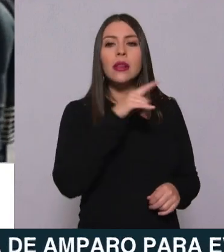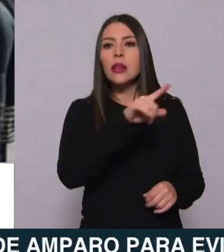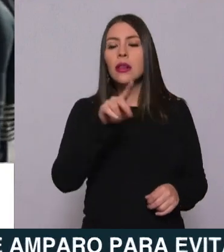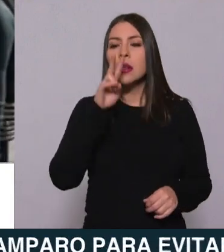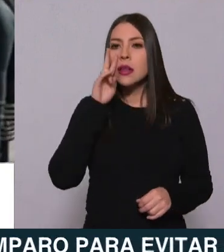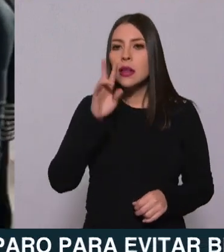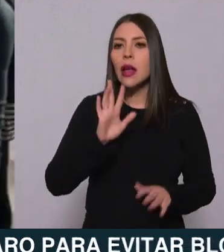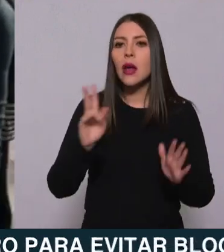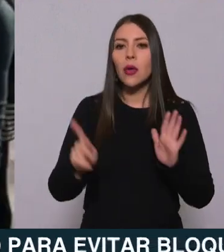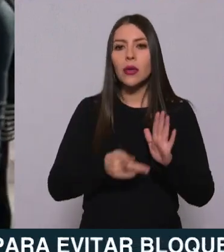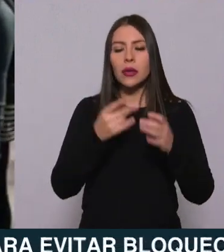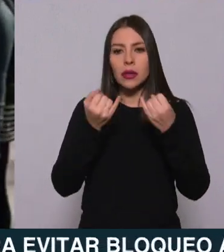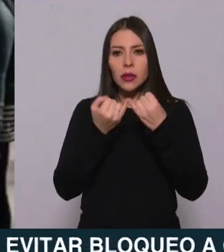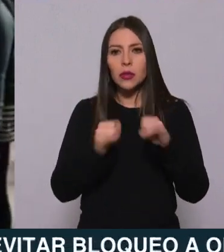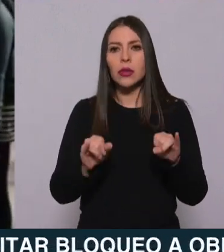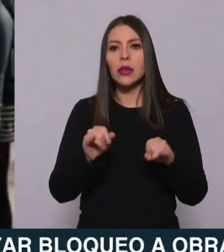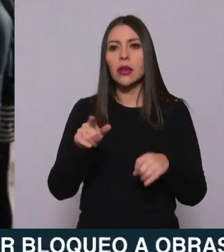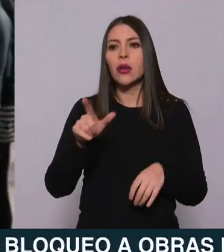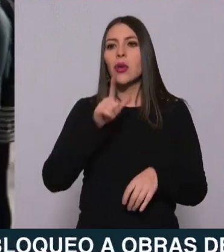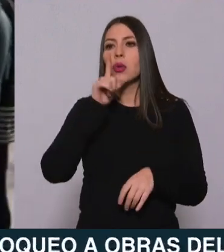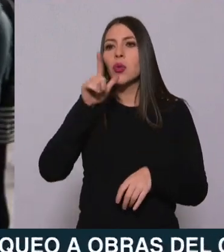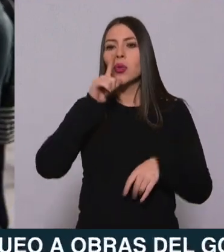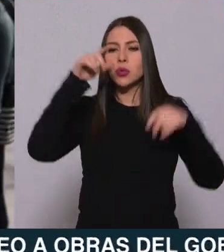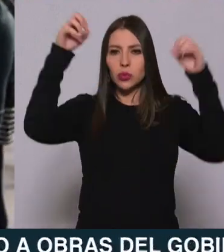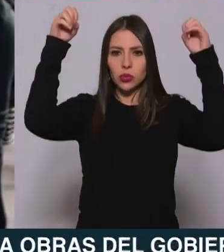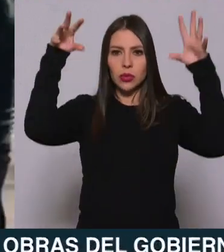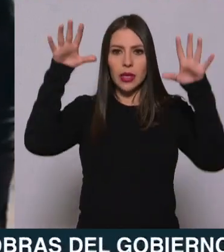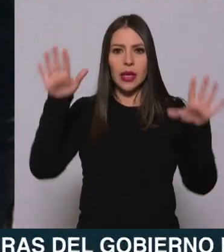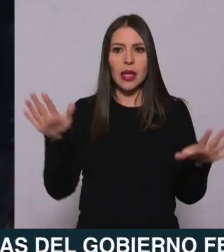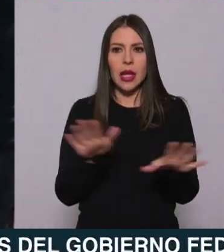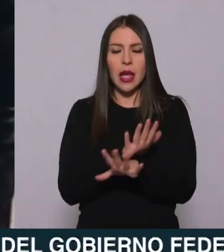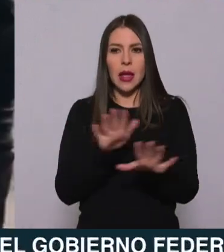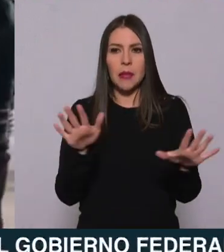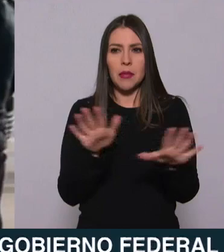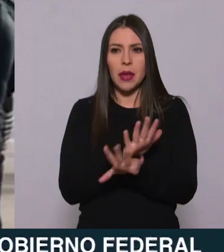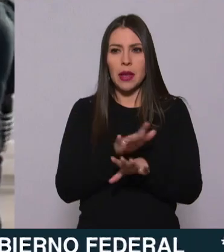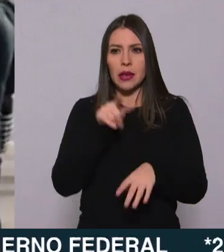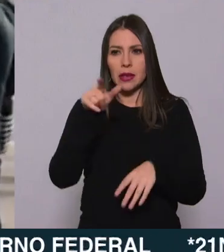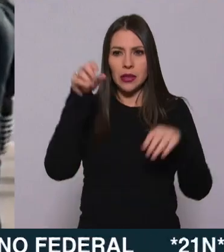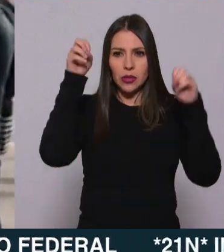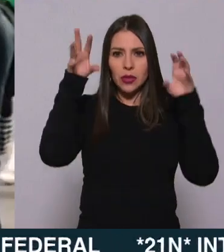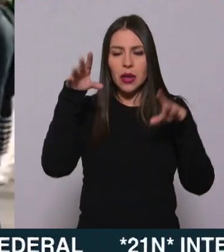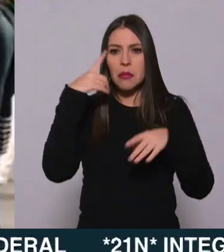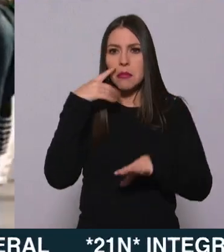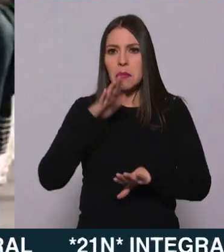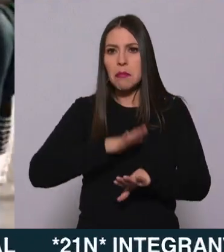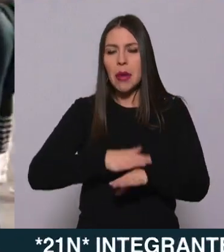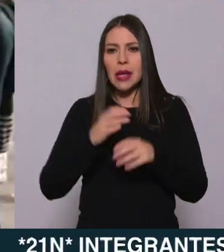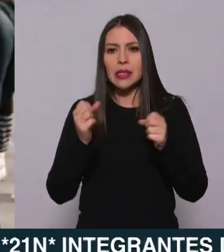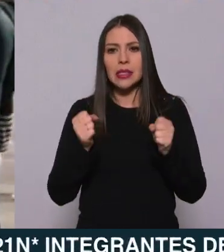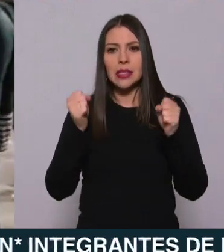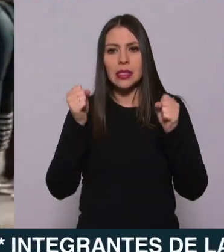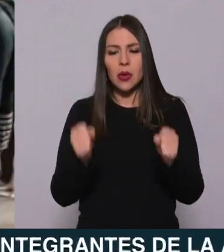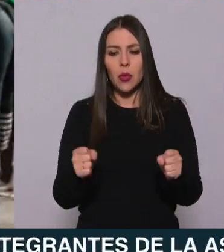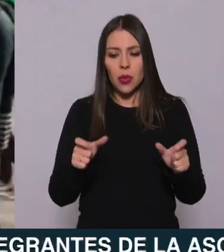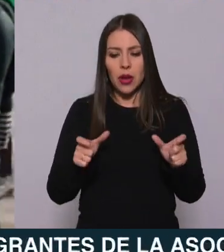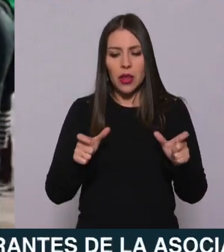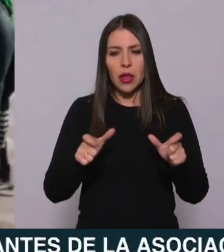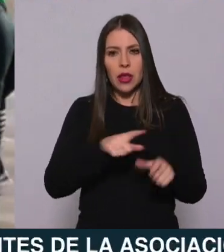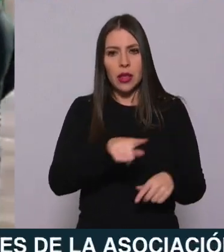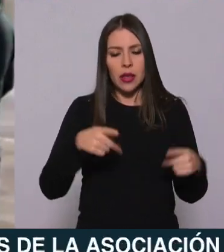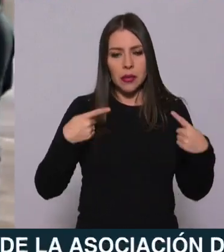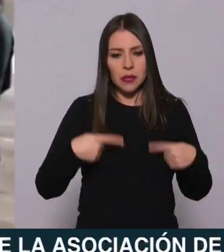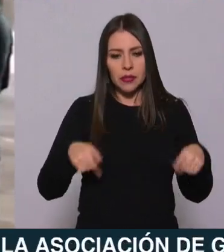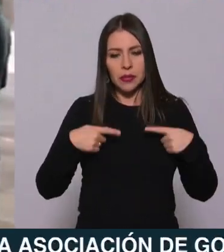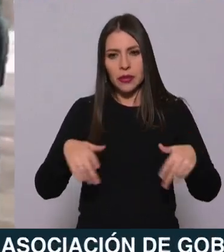volvieron a activar las luminarias, volvieron a cambiar luminarias aquí en esta zona con el objetivo de tener mayor seguridad y brindar mayor seguridad a los transeúntes.